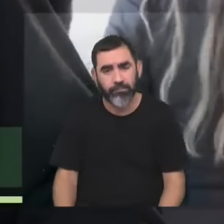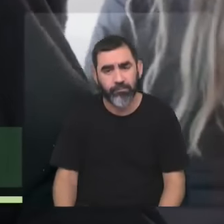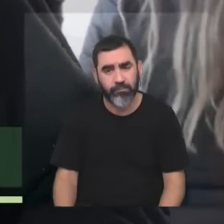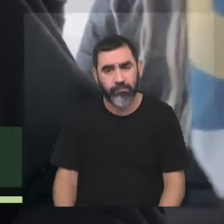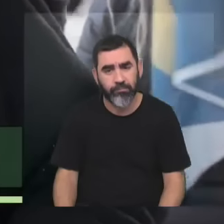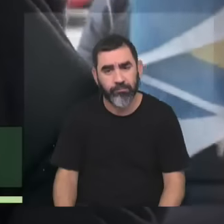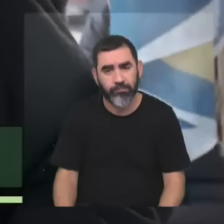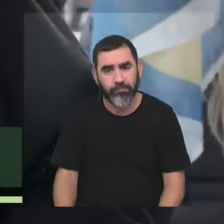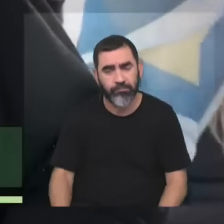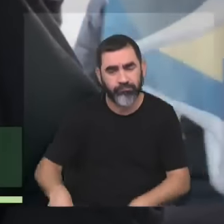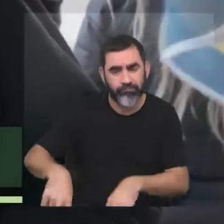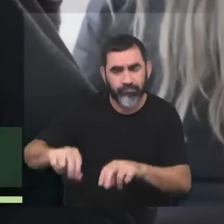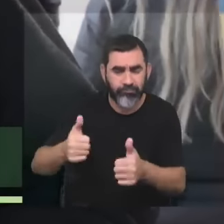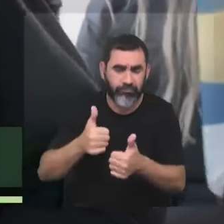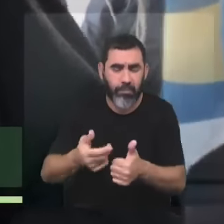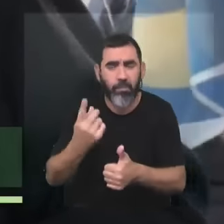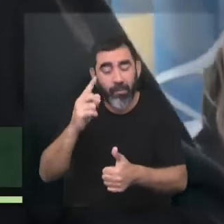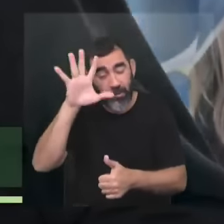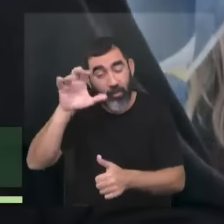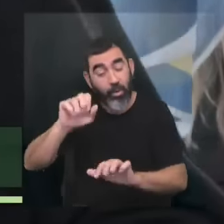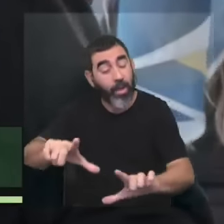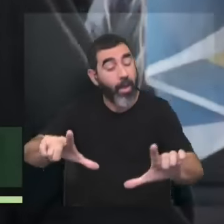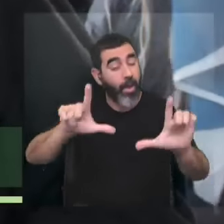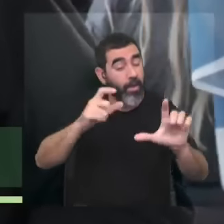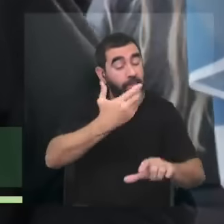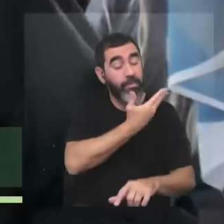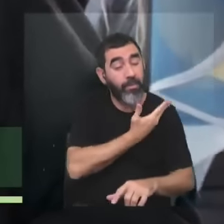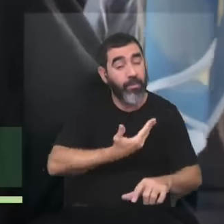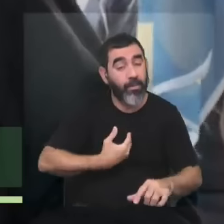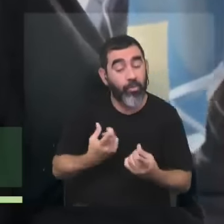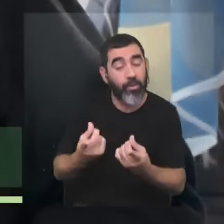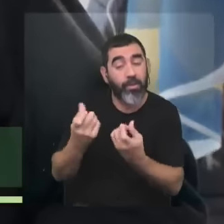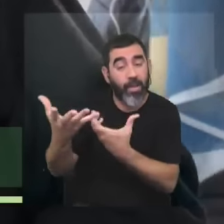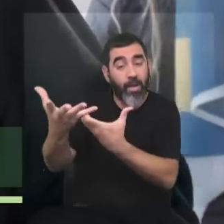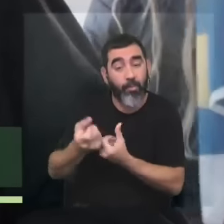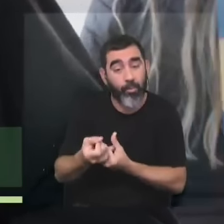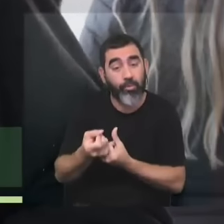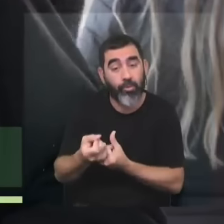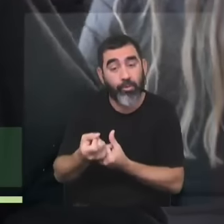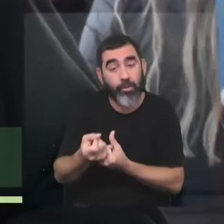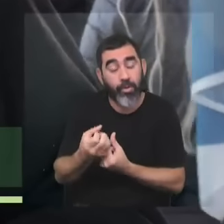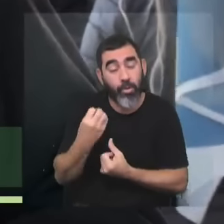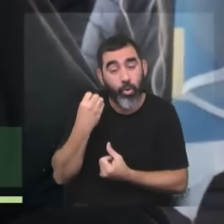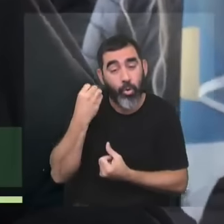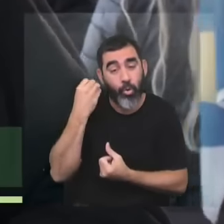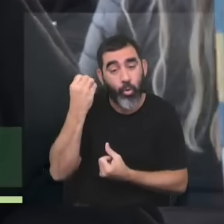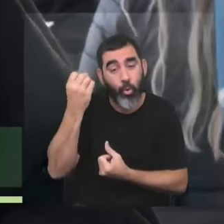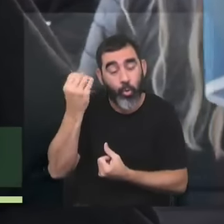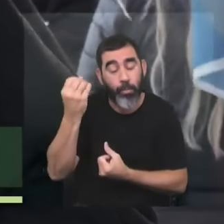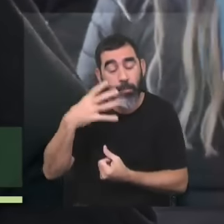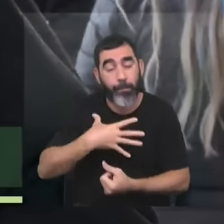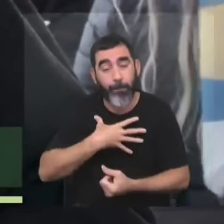bien pero hay que recordar que después el candidato necesita el apoyo de la convención al lo vota la